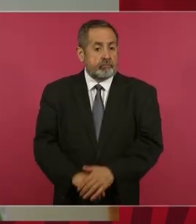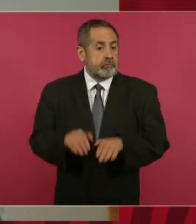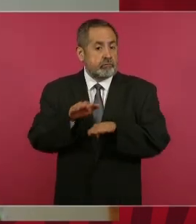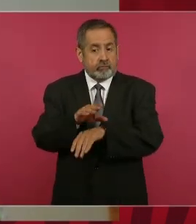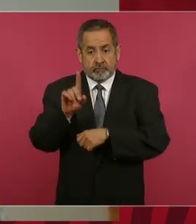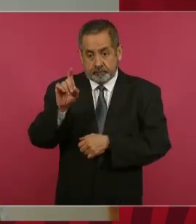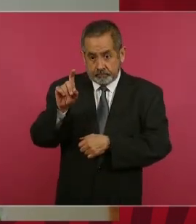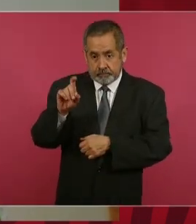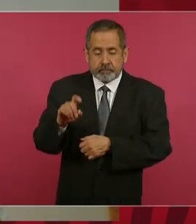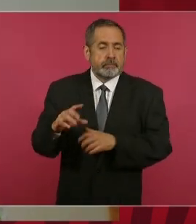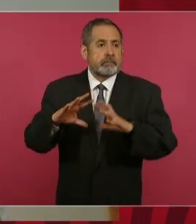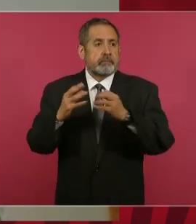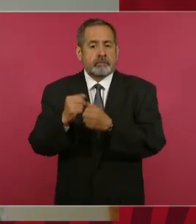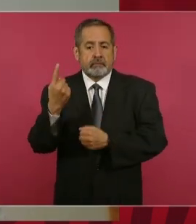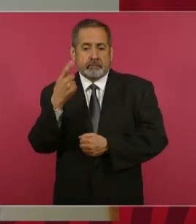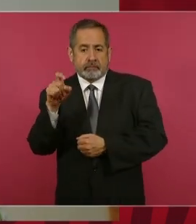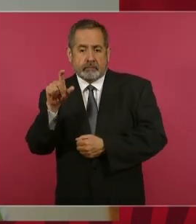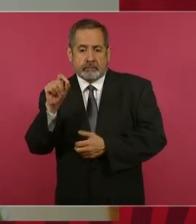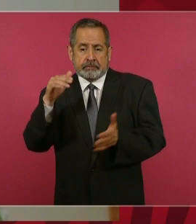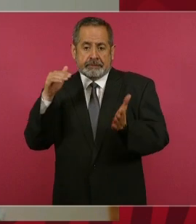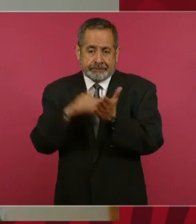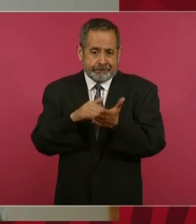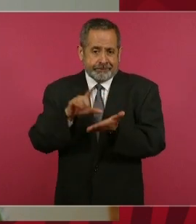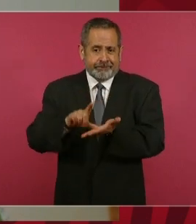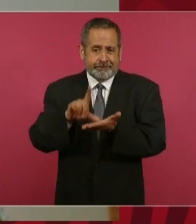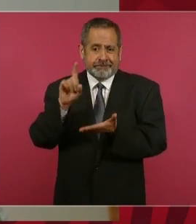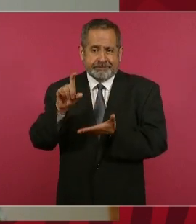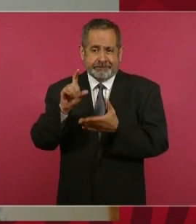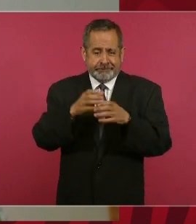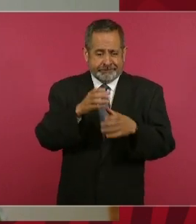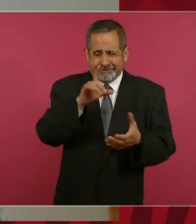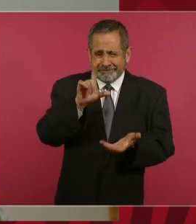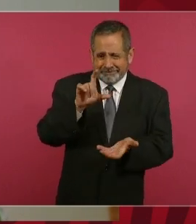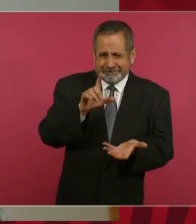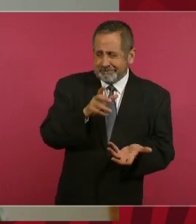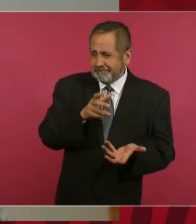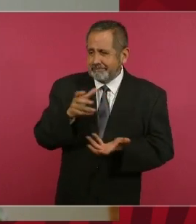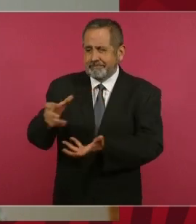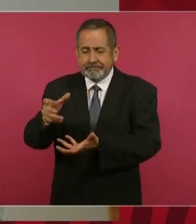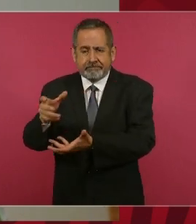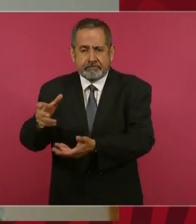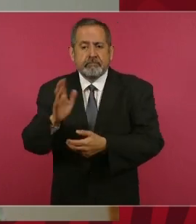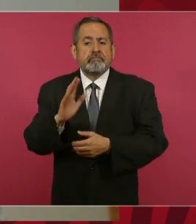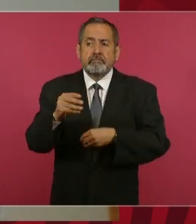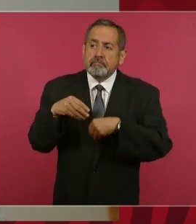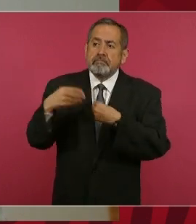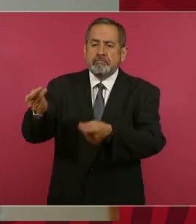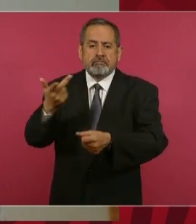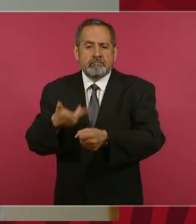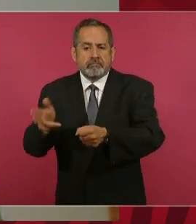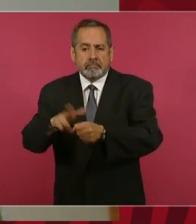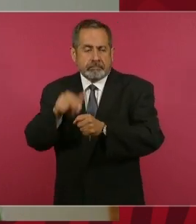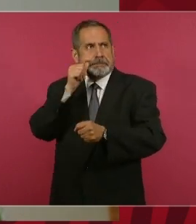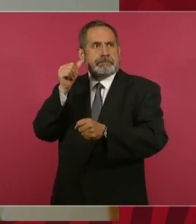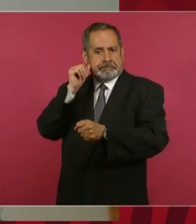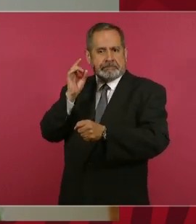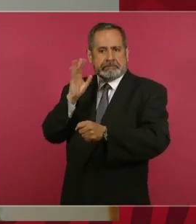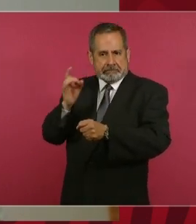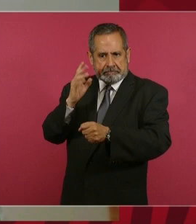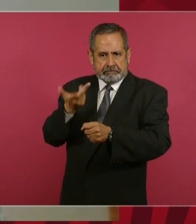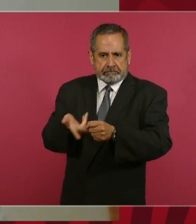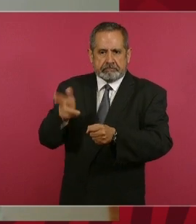que 120,000 litros de agua se han distribuido a hospitales el día de ayer. Se